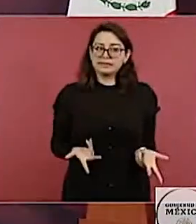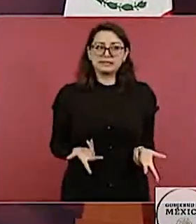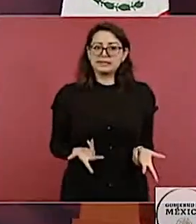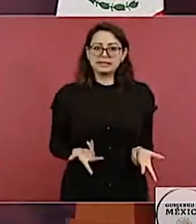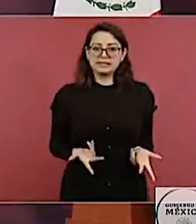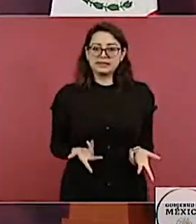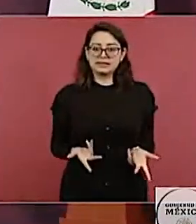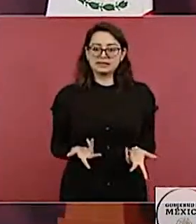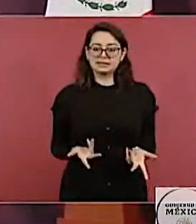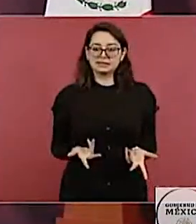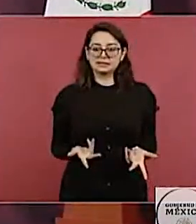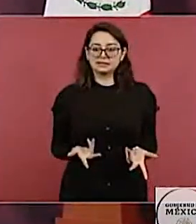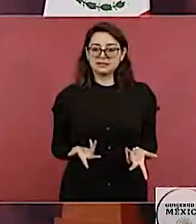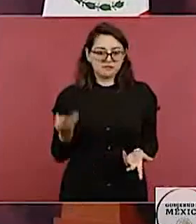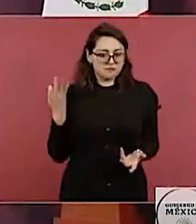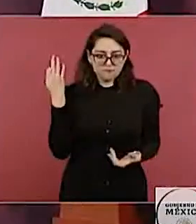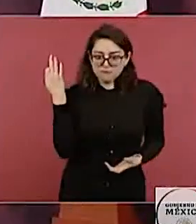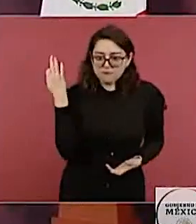también